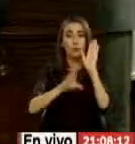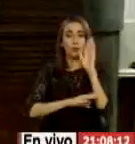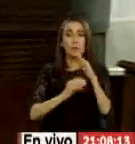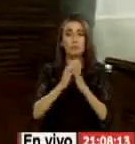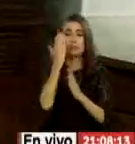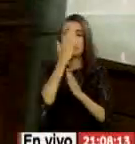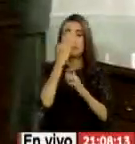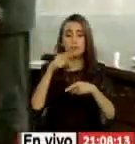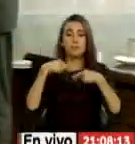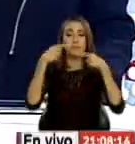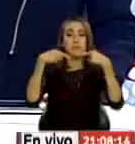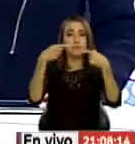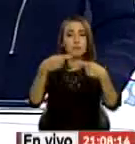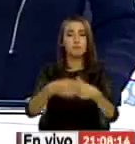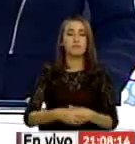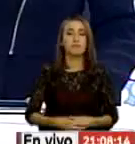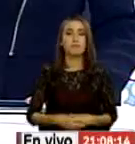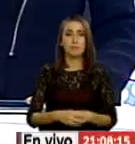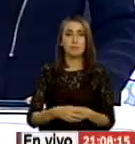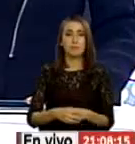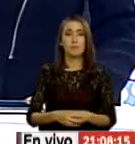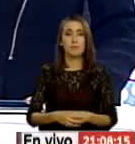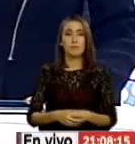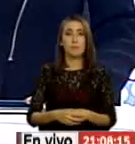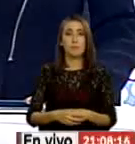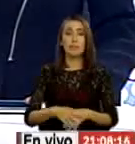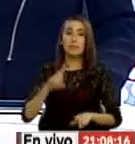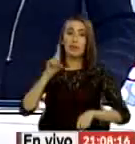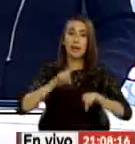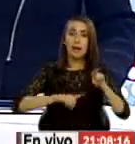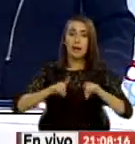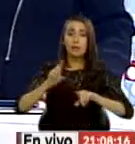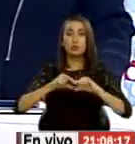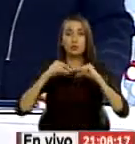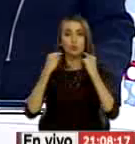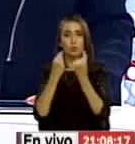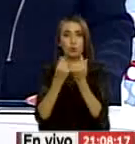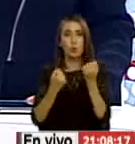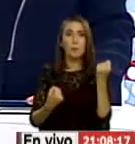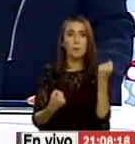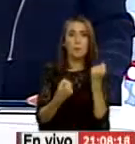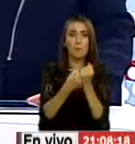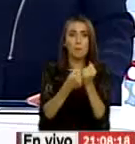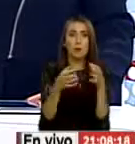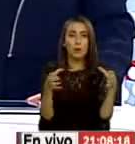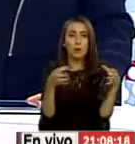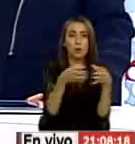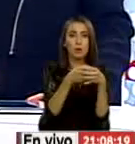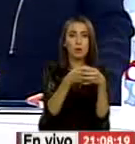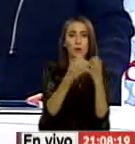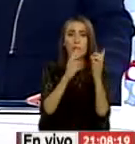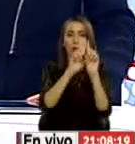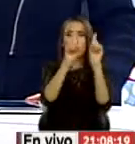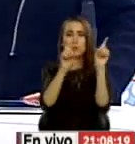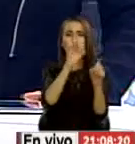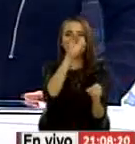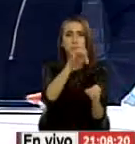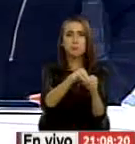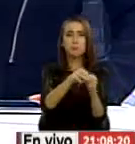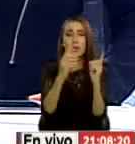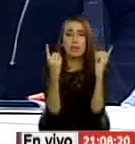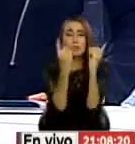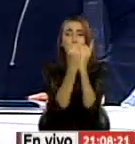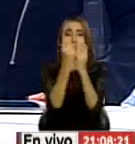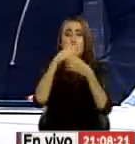Montalvo, Telediario. Al respecto, varios grupos, unos a favor y otros en contra de la consulta popular, se concentraron